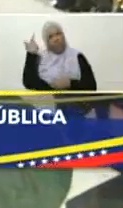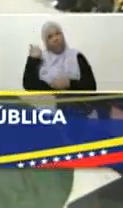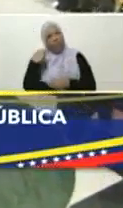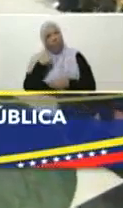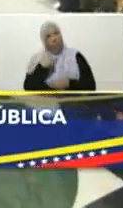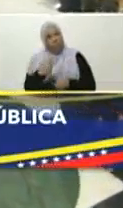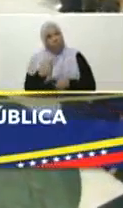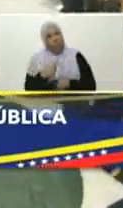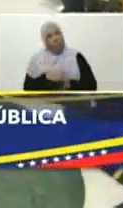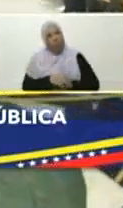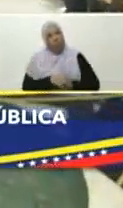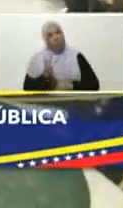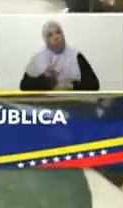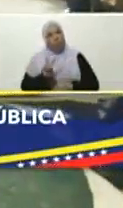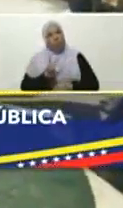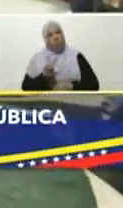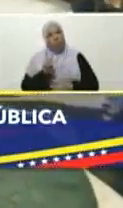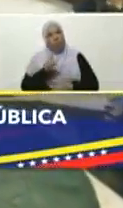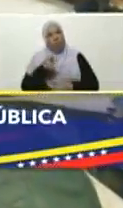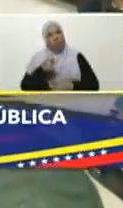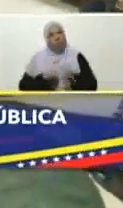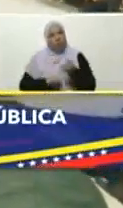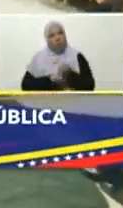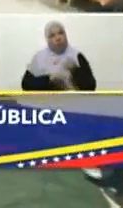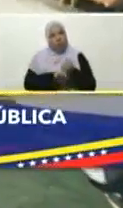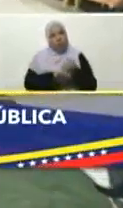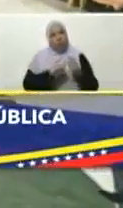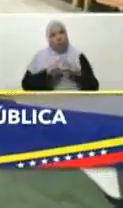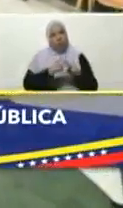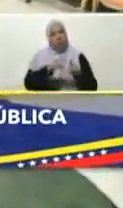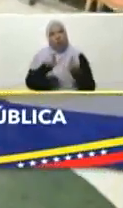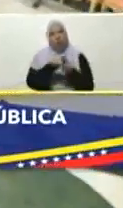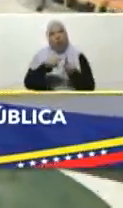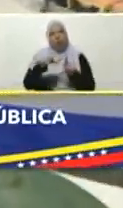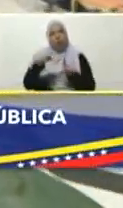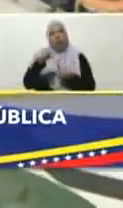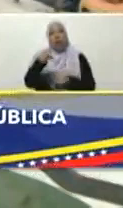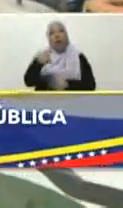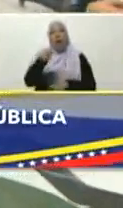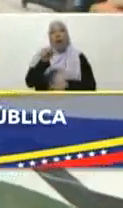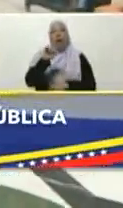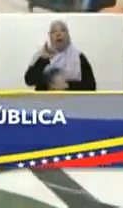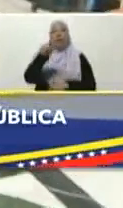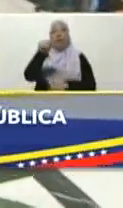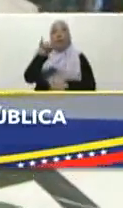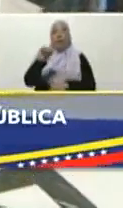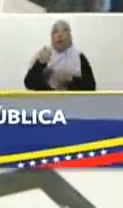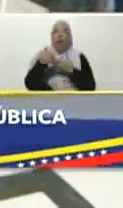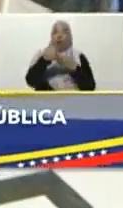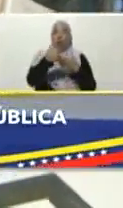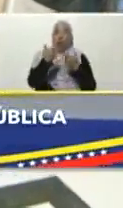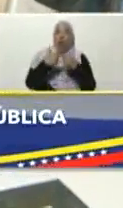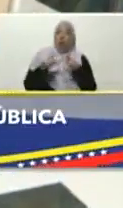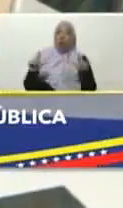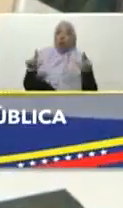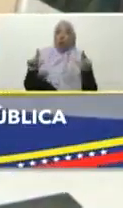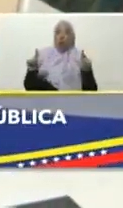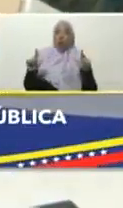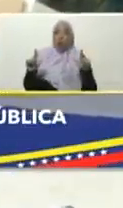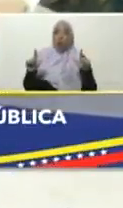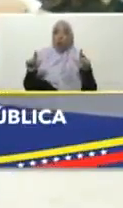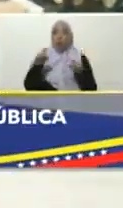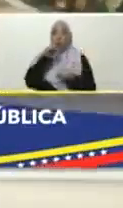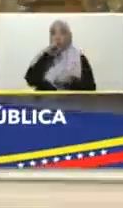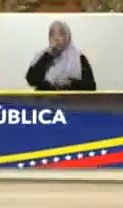que Venezuela tiene un gran aprecio a Haití porque le dio al gran libertador